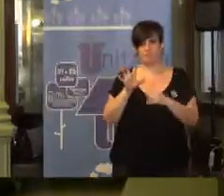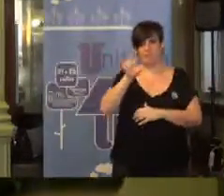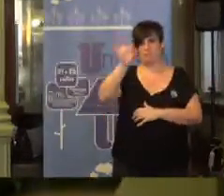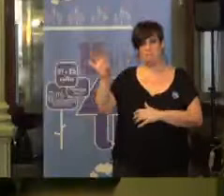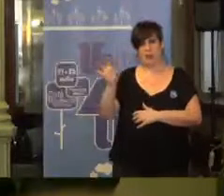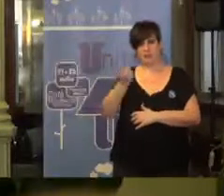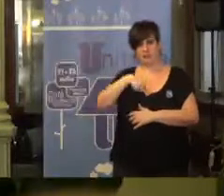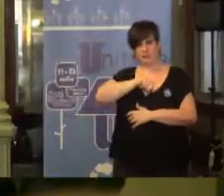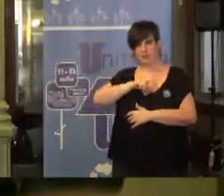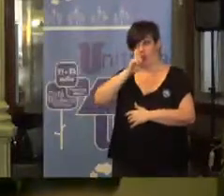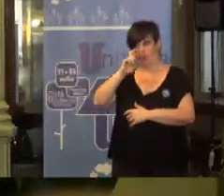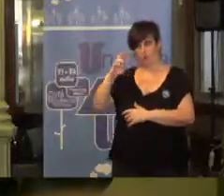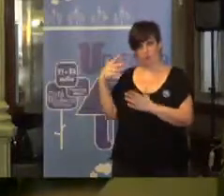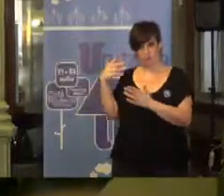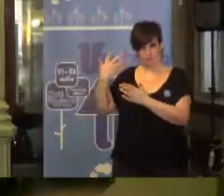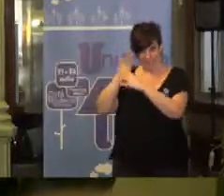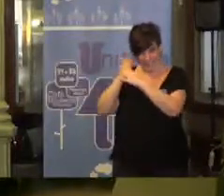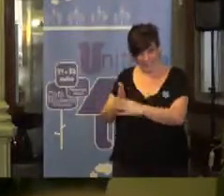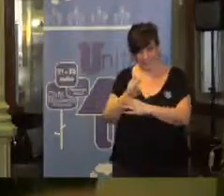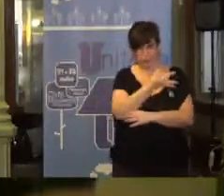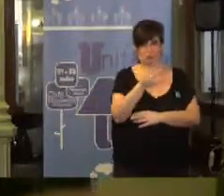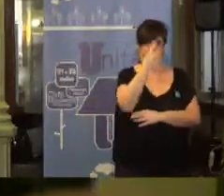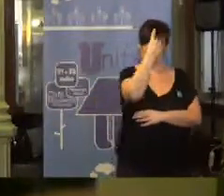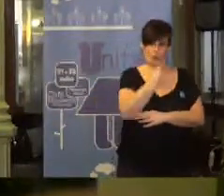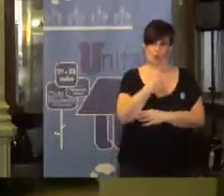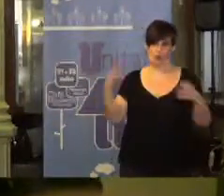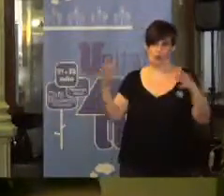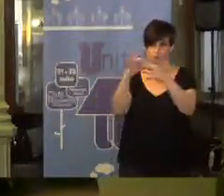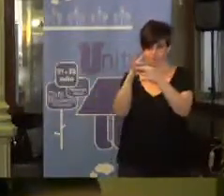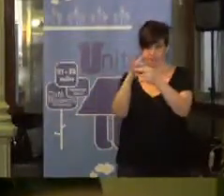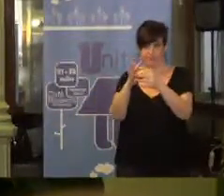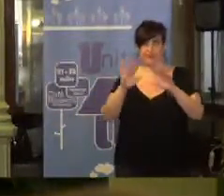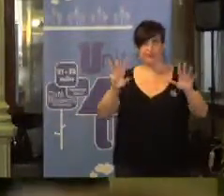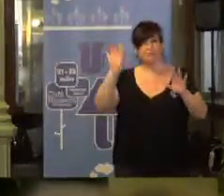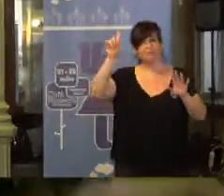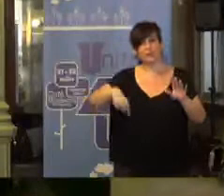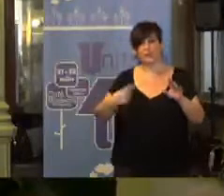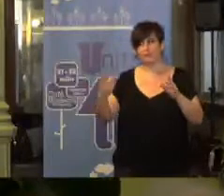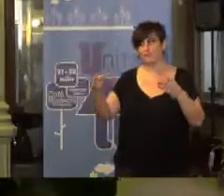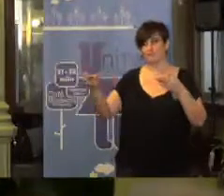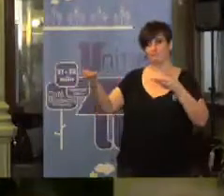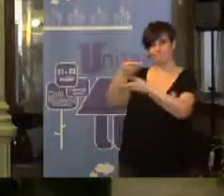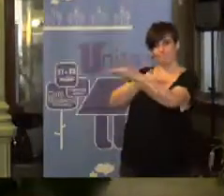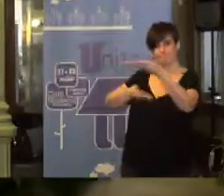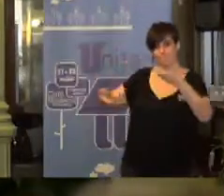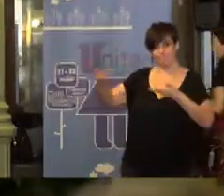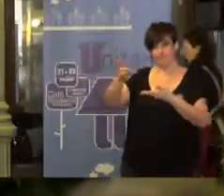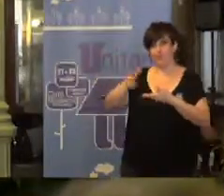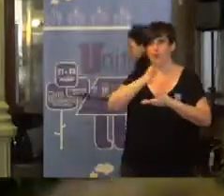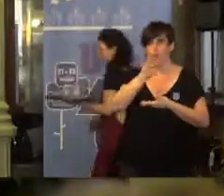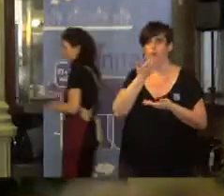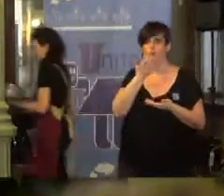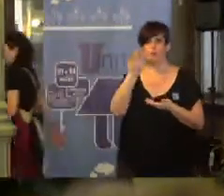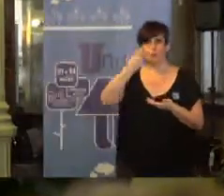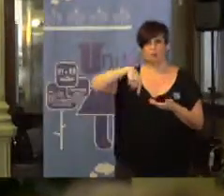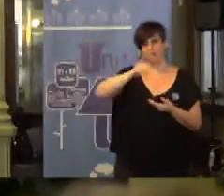e Portugal, pero é tamén a metonimia do conxunto de ambos. E se pensamos que hai 800 millóns de persoas